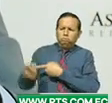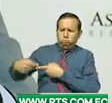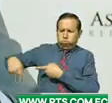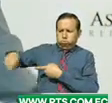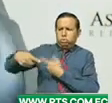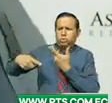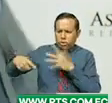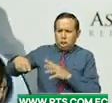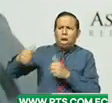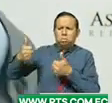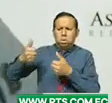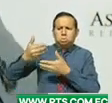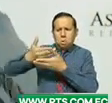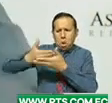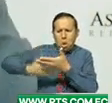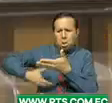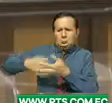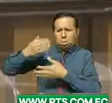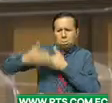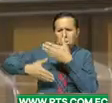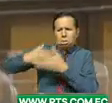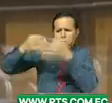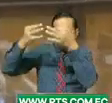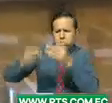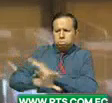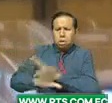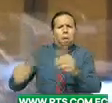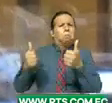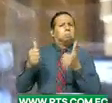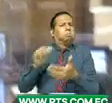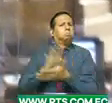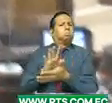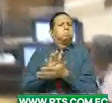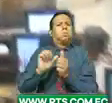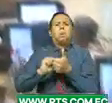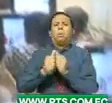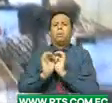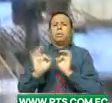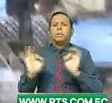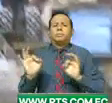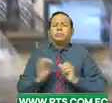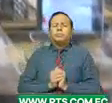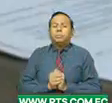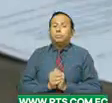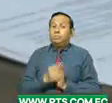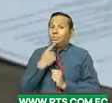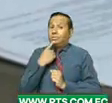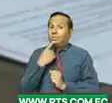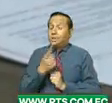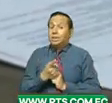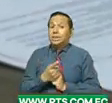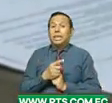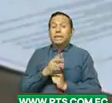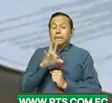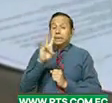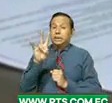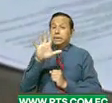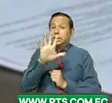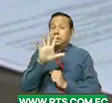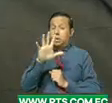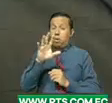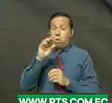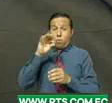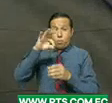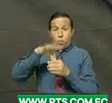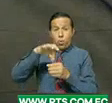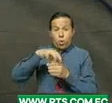sobreprecio y sin nada que reclamarle. Por otro lado, aclaró que los 75 votos en contra de la suscripción del convenio